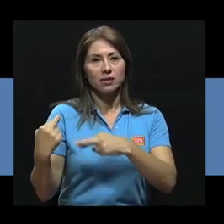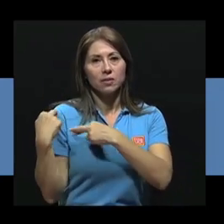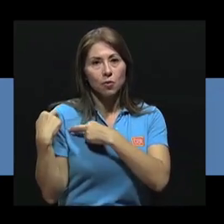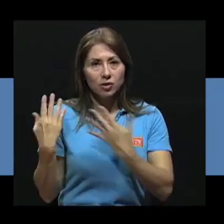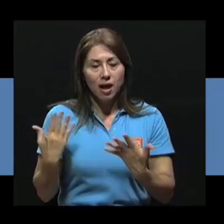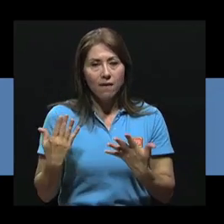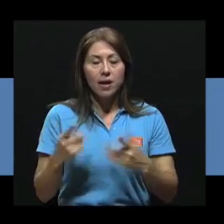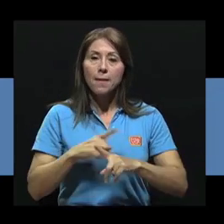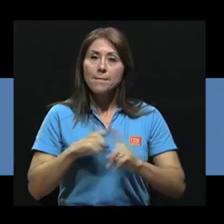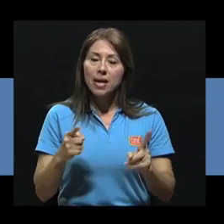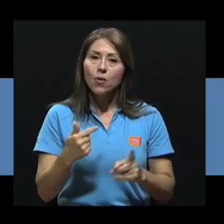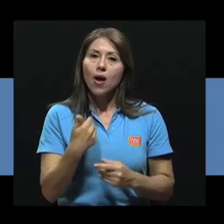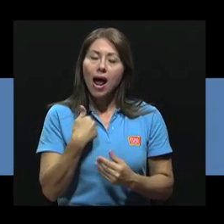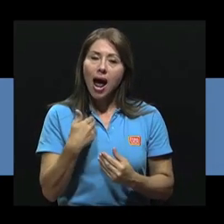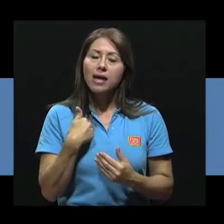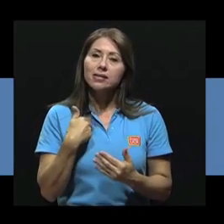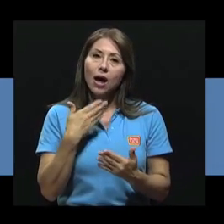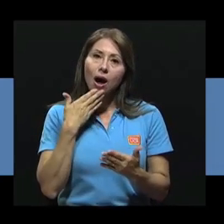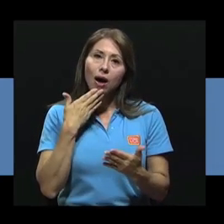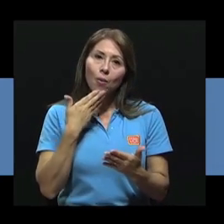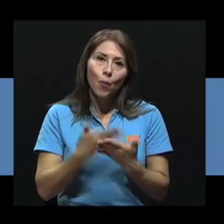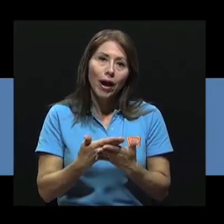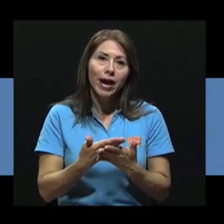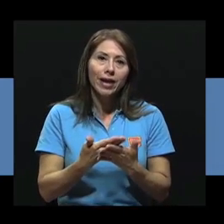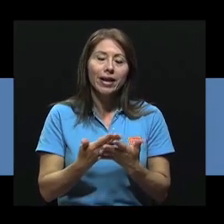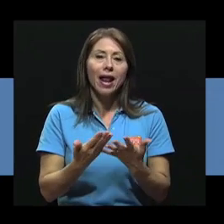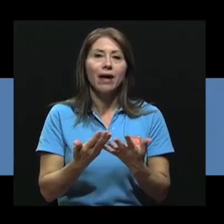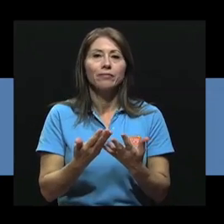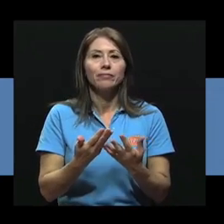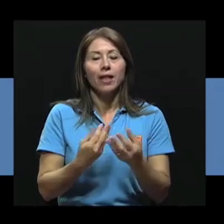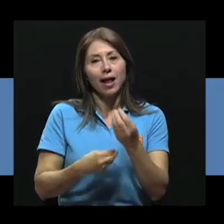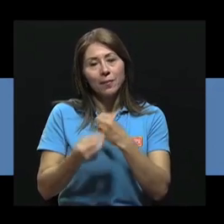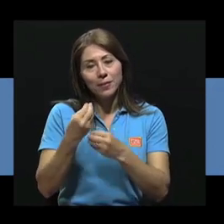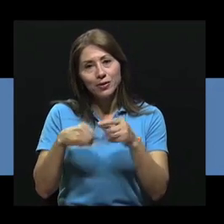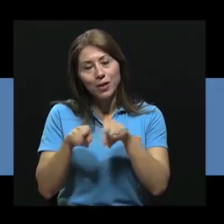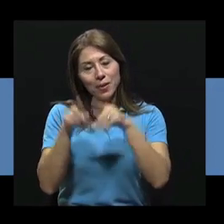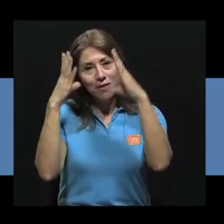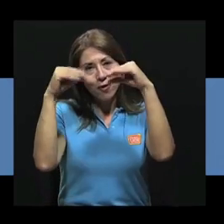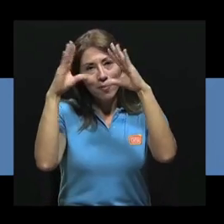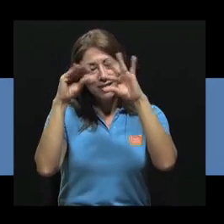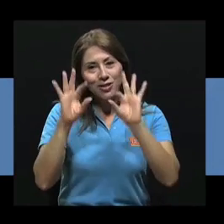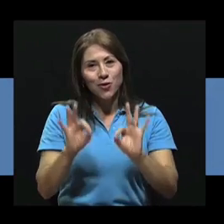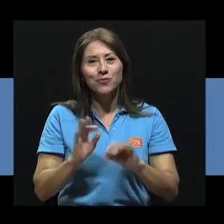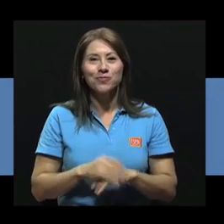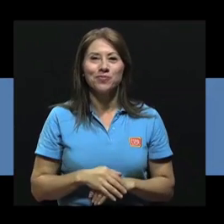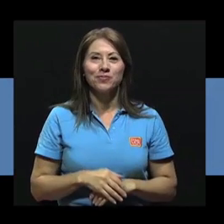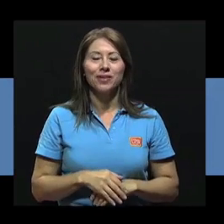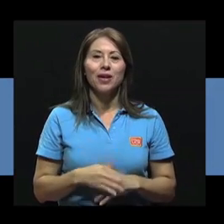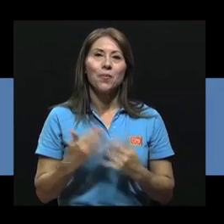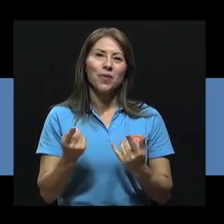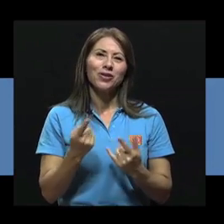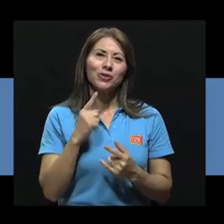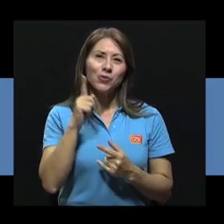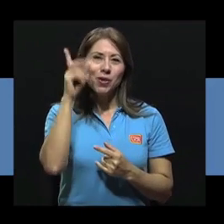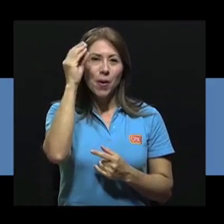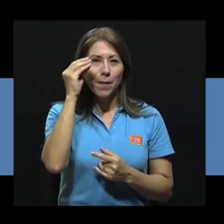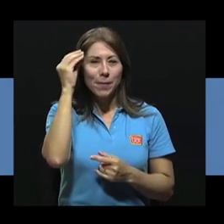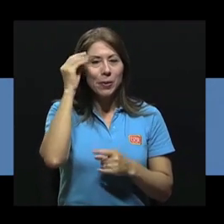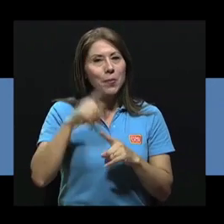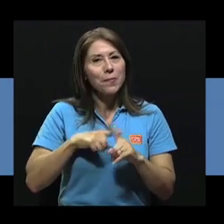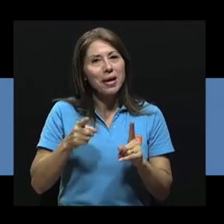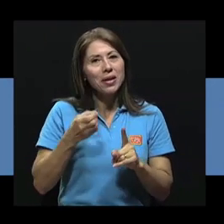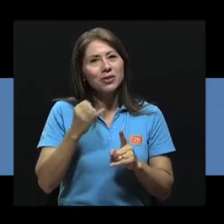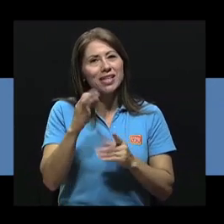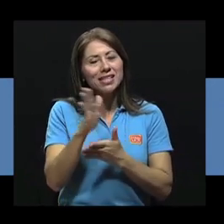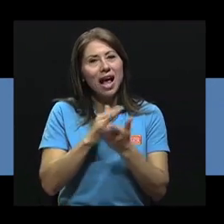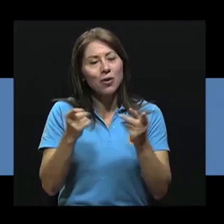madura, siempre y cuando haya una buena alimentación y la información, ¿verdad? Es emitir un juicio, pero